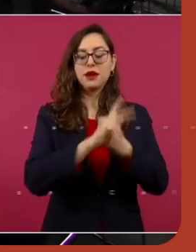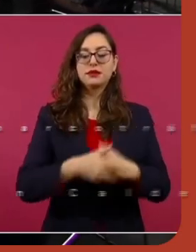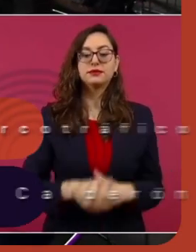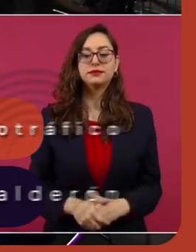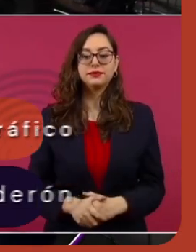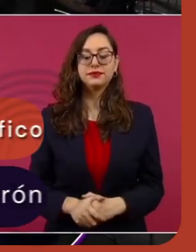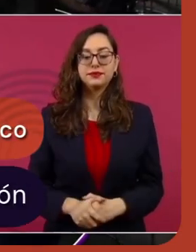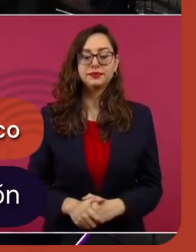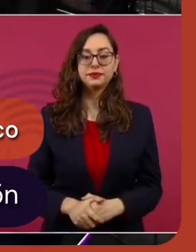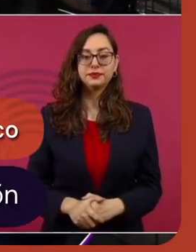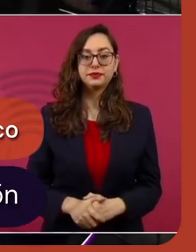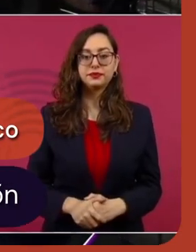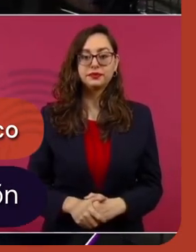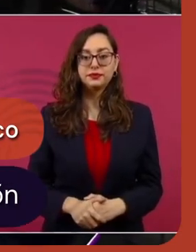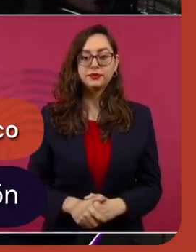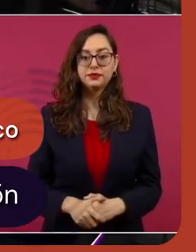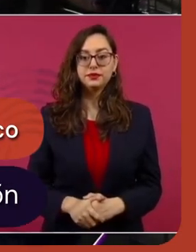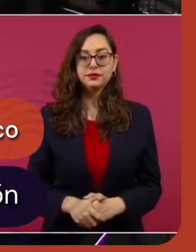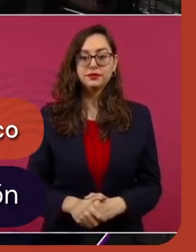Bueno, en el caso del